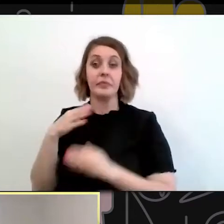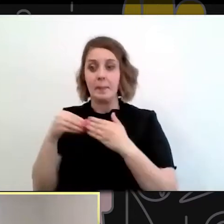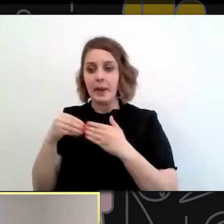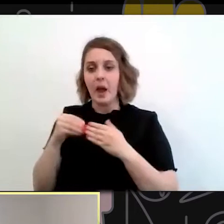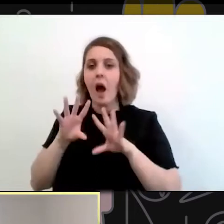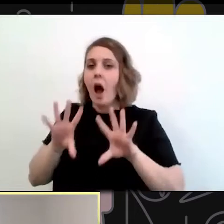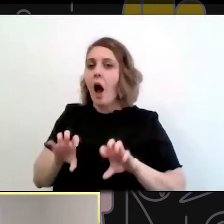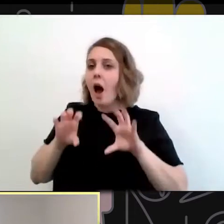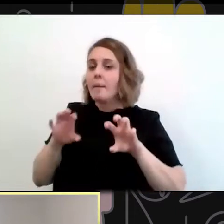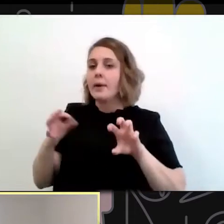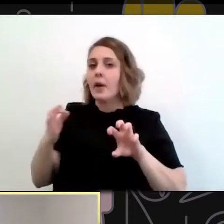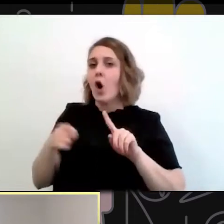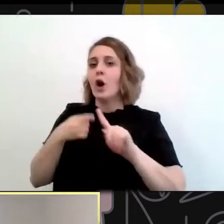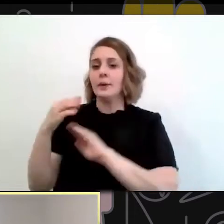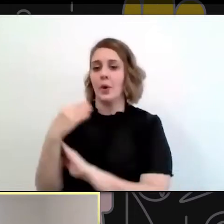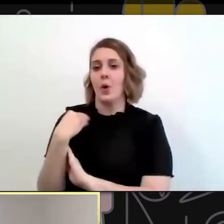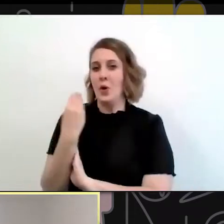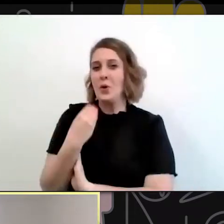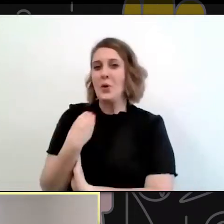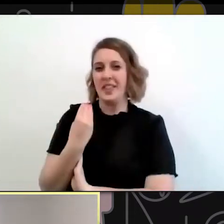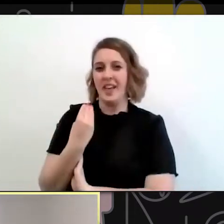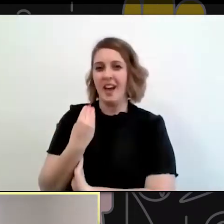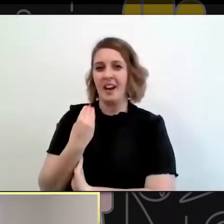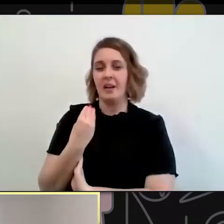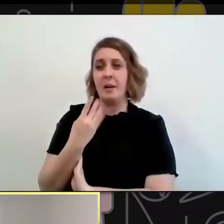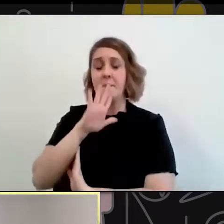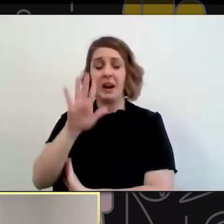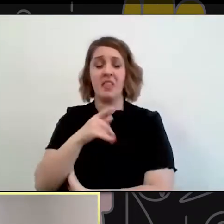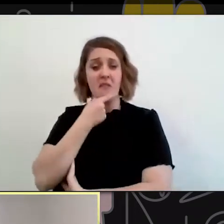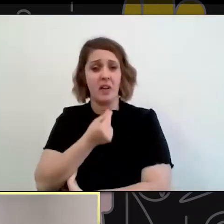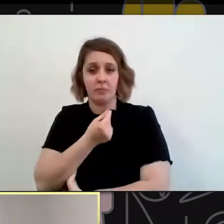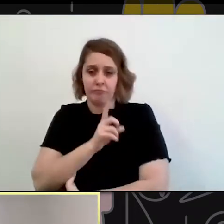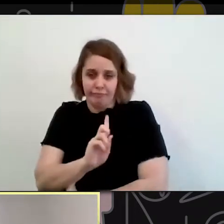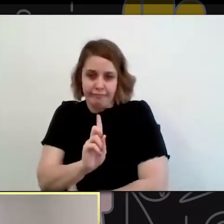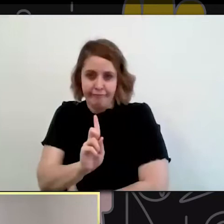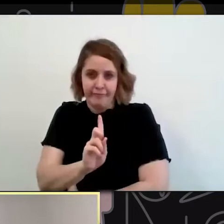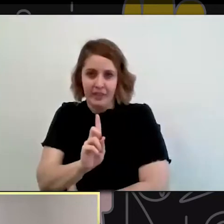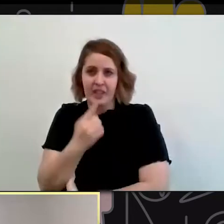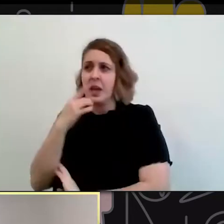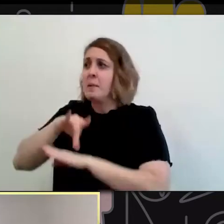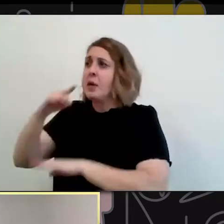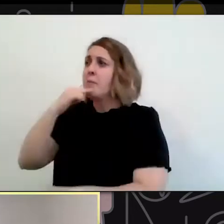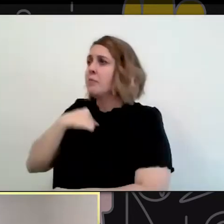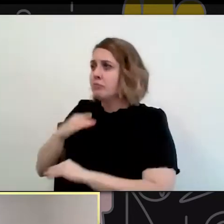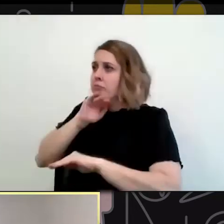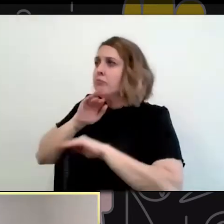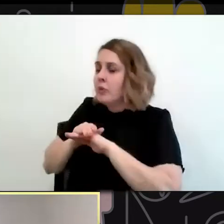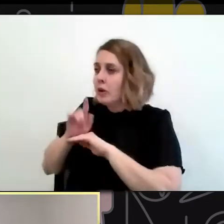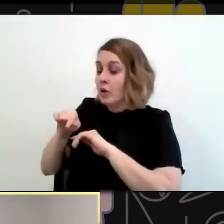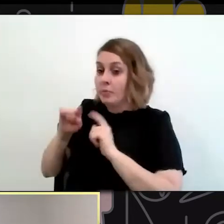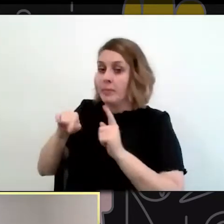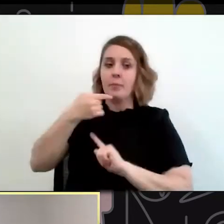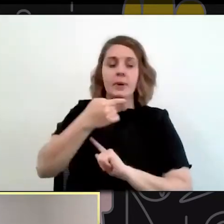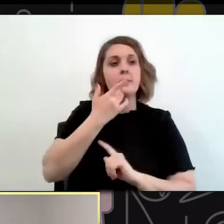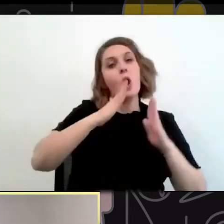aprender a cuidarse, que no parece sencillo, pero no lo es. No es solo lo que te diga el médico, es cómo luego tú te vas a